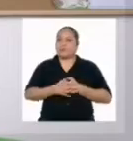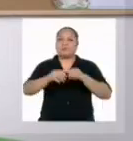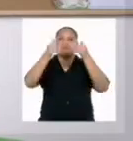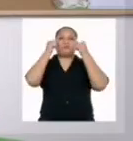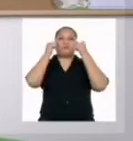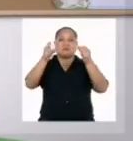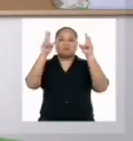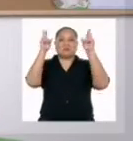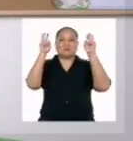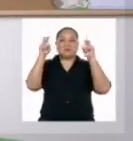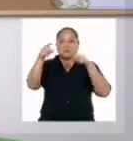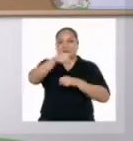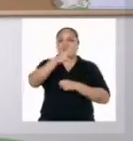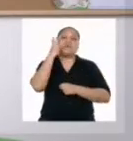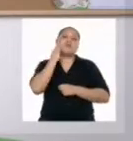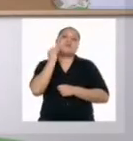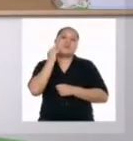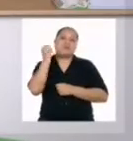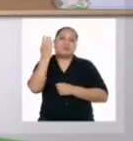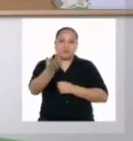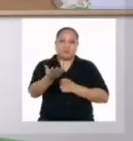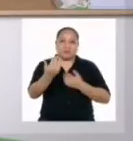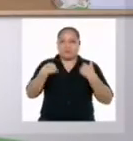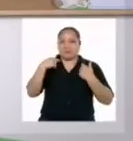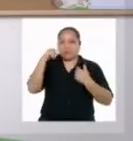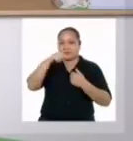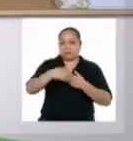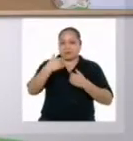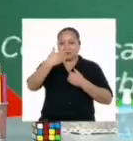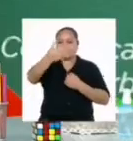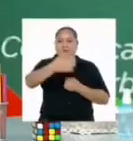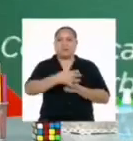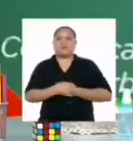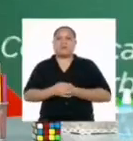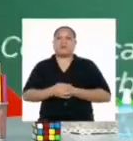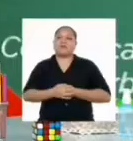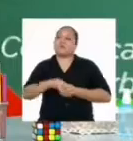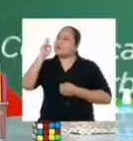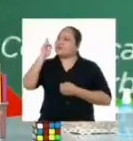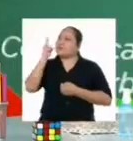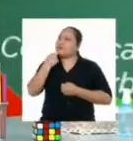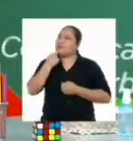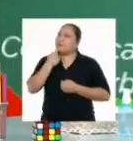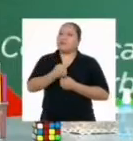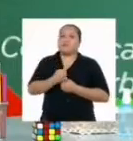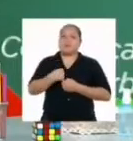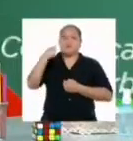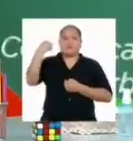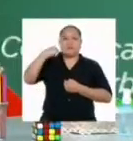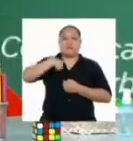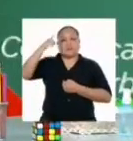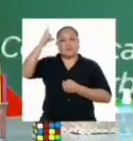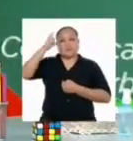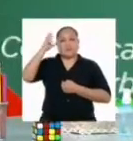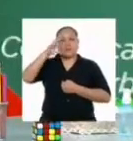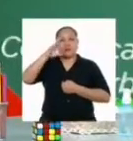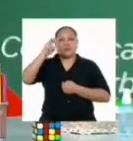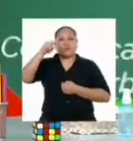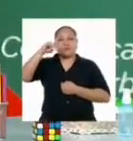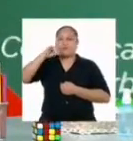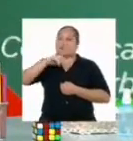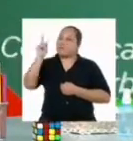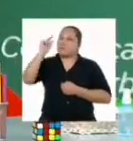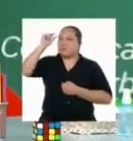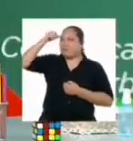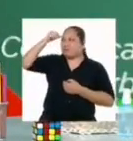Gran tema y experiencia la que tenemos enfrente. Profesora, yo he escuchado sobre las crónicas, pero no